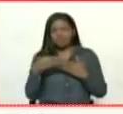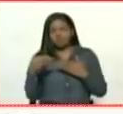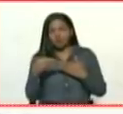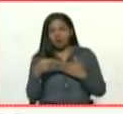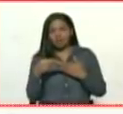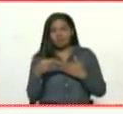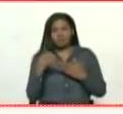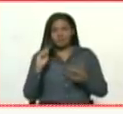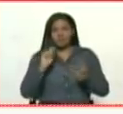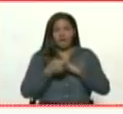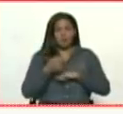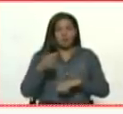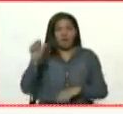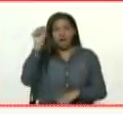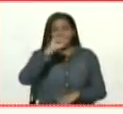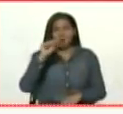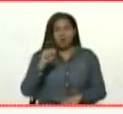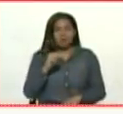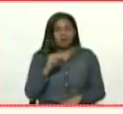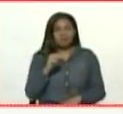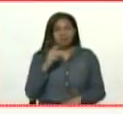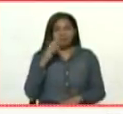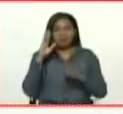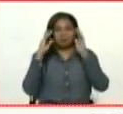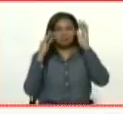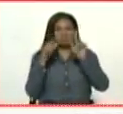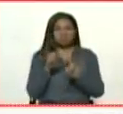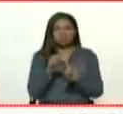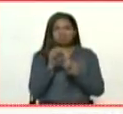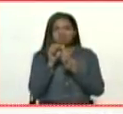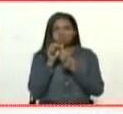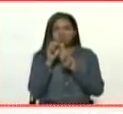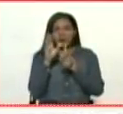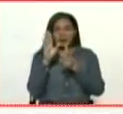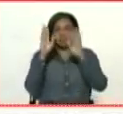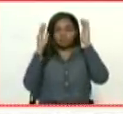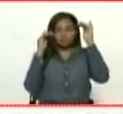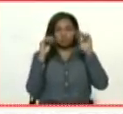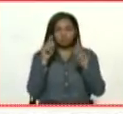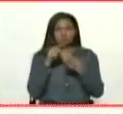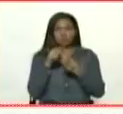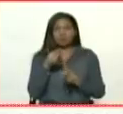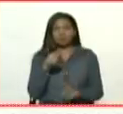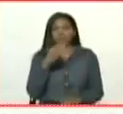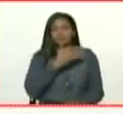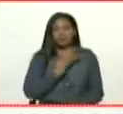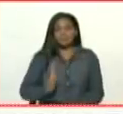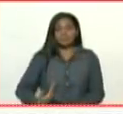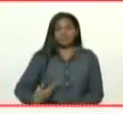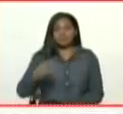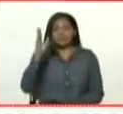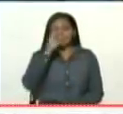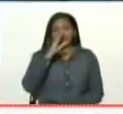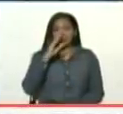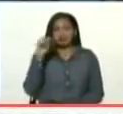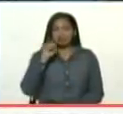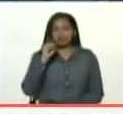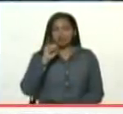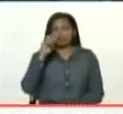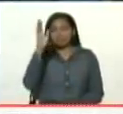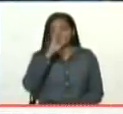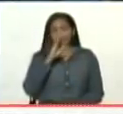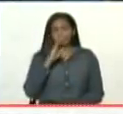bolívares con atención personalizada. Por favor, señor presidente del banco. Sí, presidente. En base a